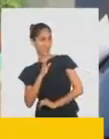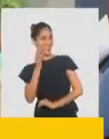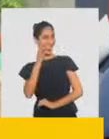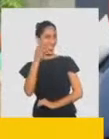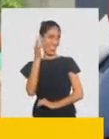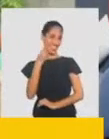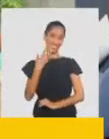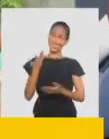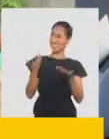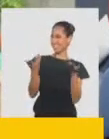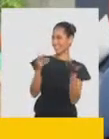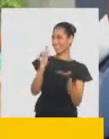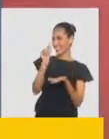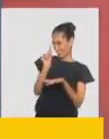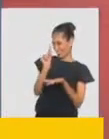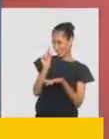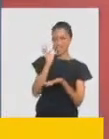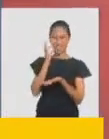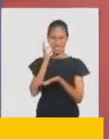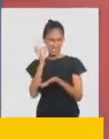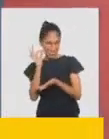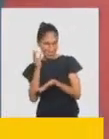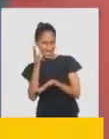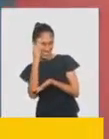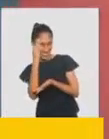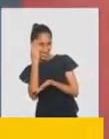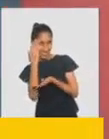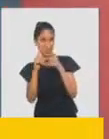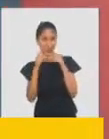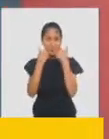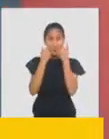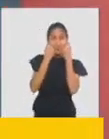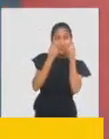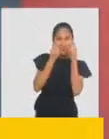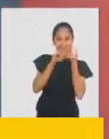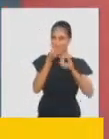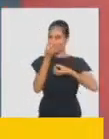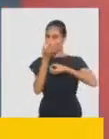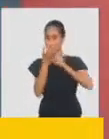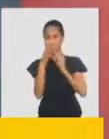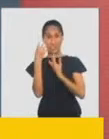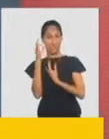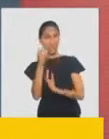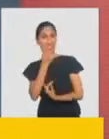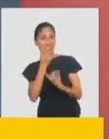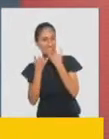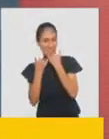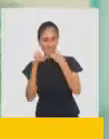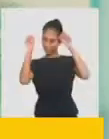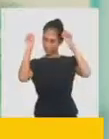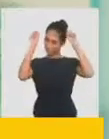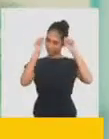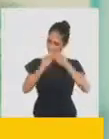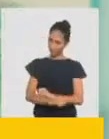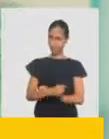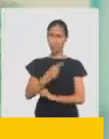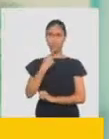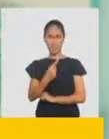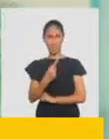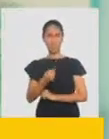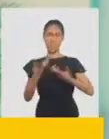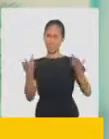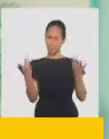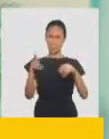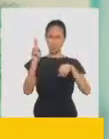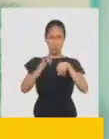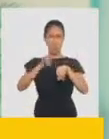Speaking English. Bueno, sé un poco de inglés, pero la verdad es que me da un poco de vergüenza hablarlo porque siempre me equivoco. Sí, pues.